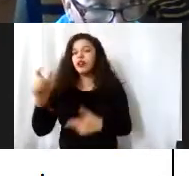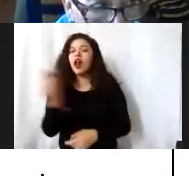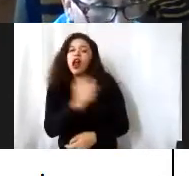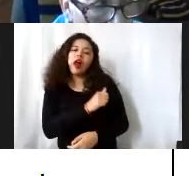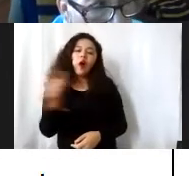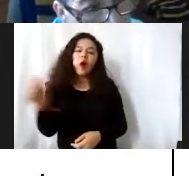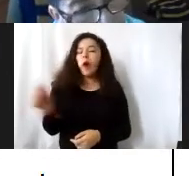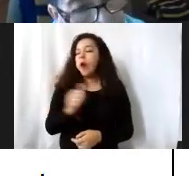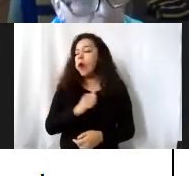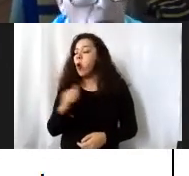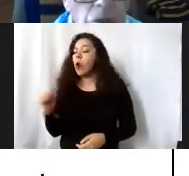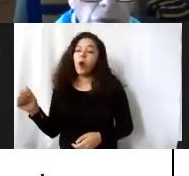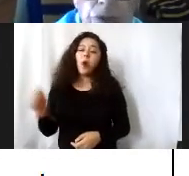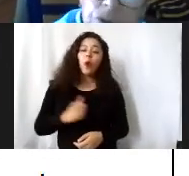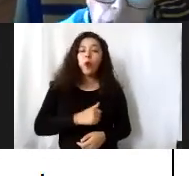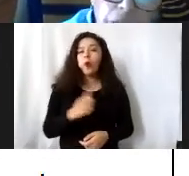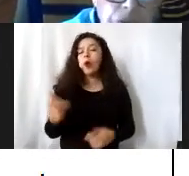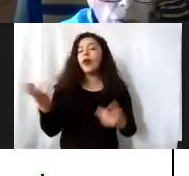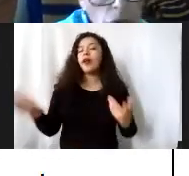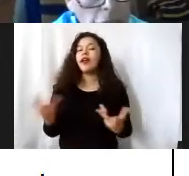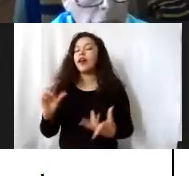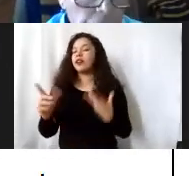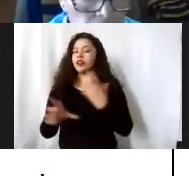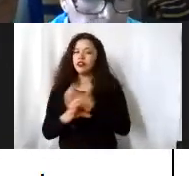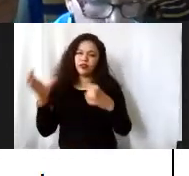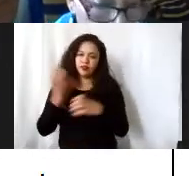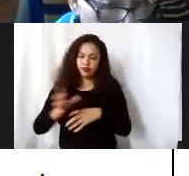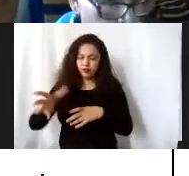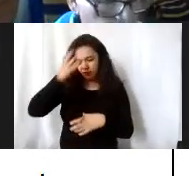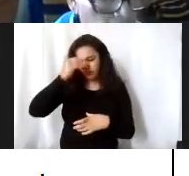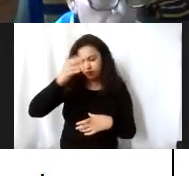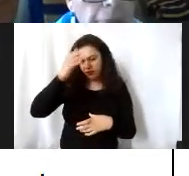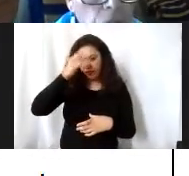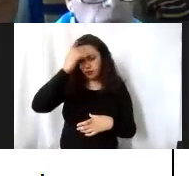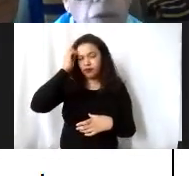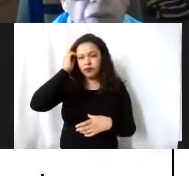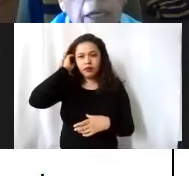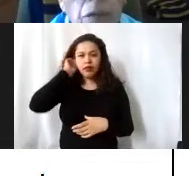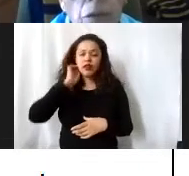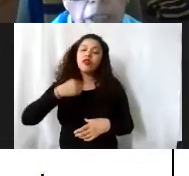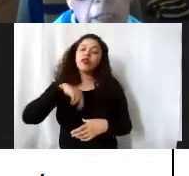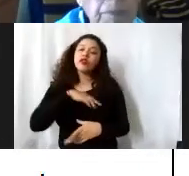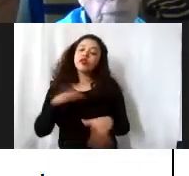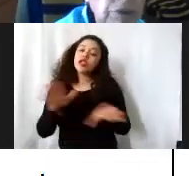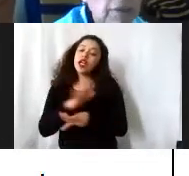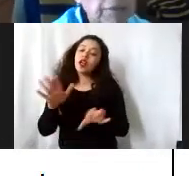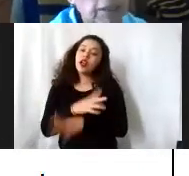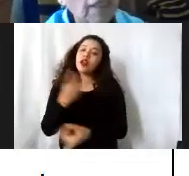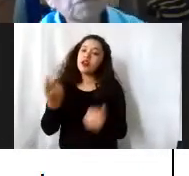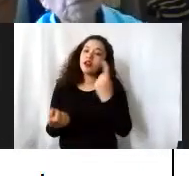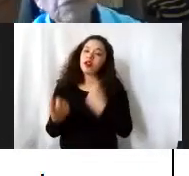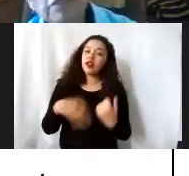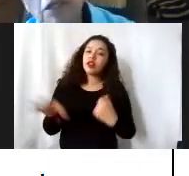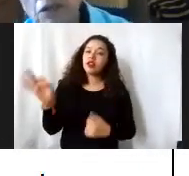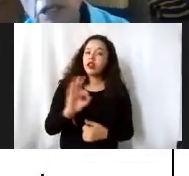ya vamos tomando otros criterios, o los criterios los vamos a ir cambiando, modificando, y